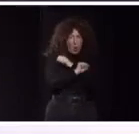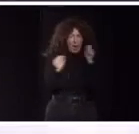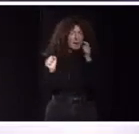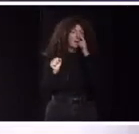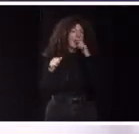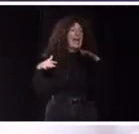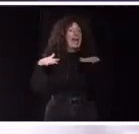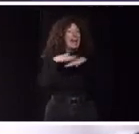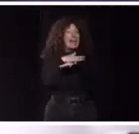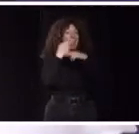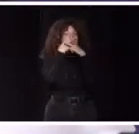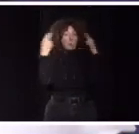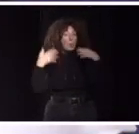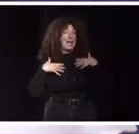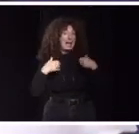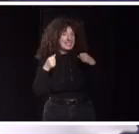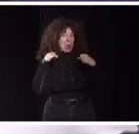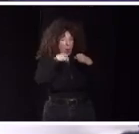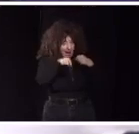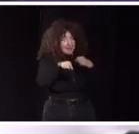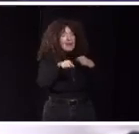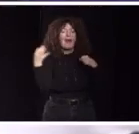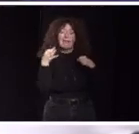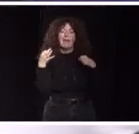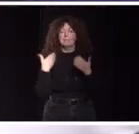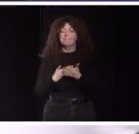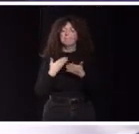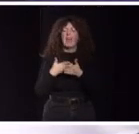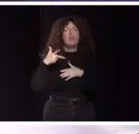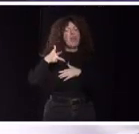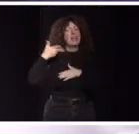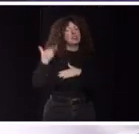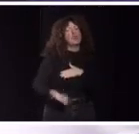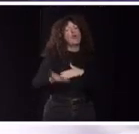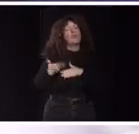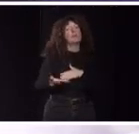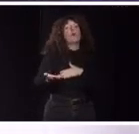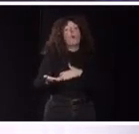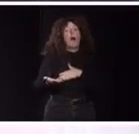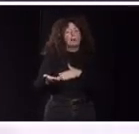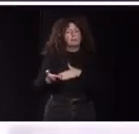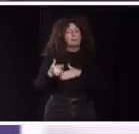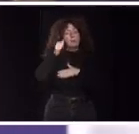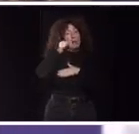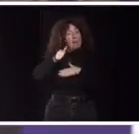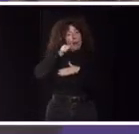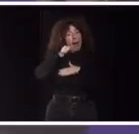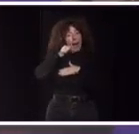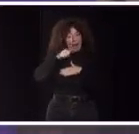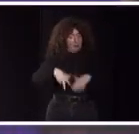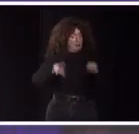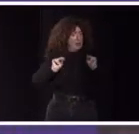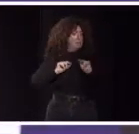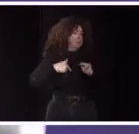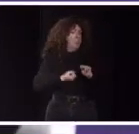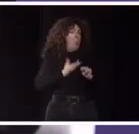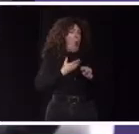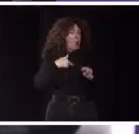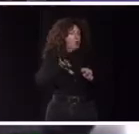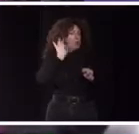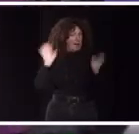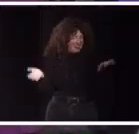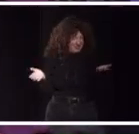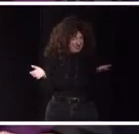pública de salud es la que tiene que garantizar un derecho fundamental como es el derecho a la interrupción voluntaria del embarazo, pero tampoco hace tanto